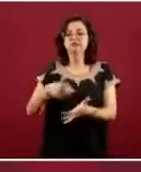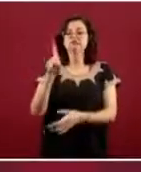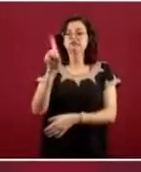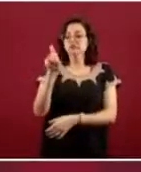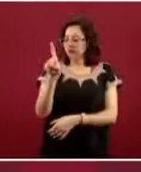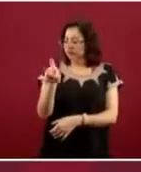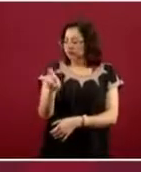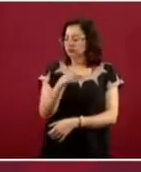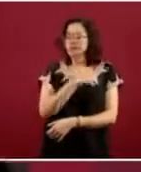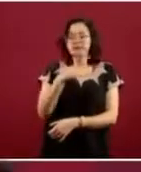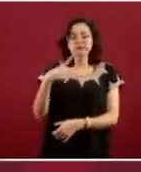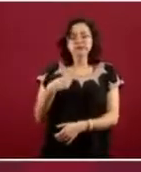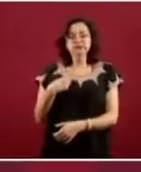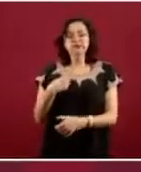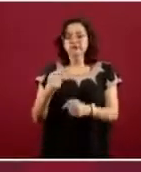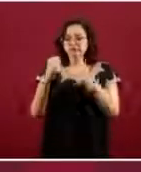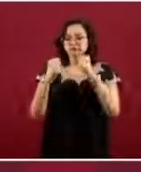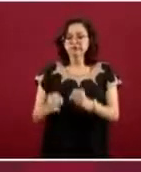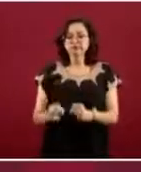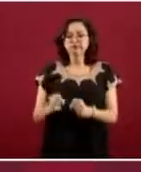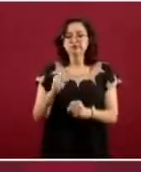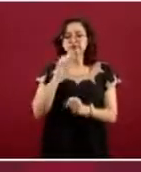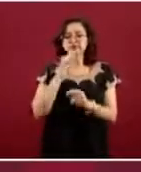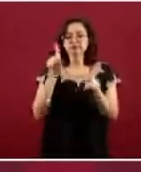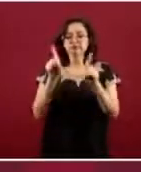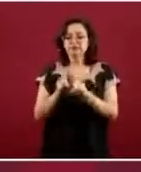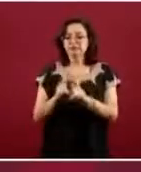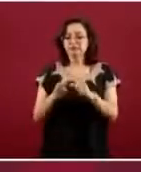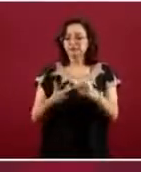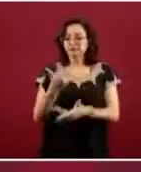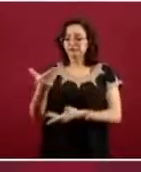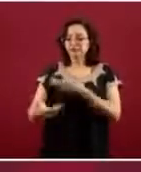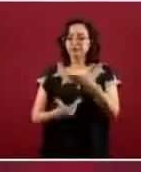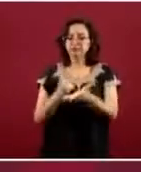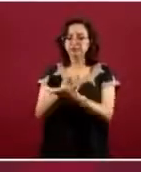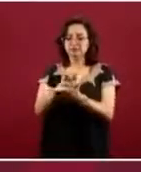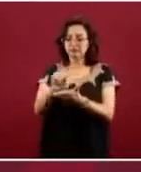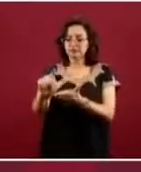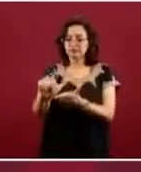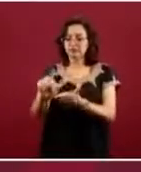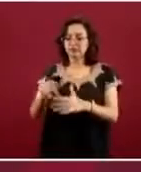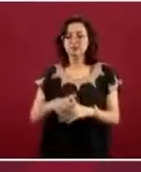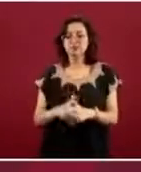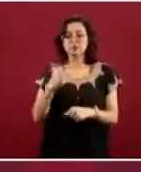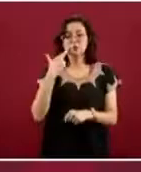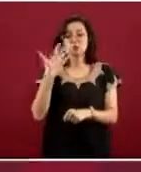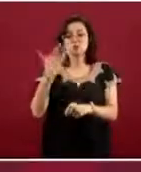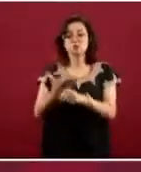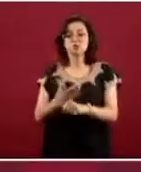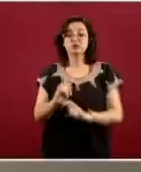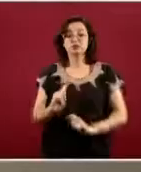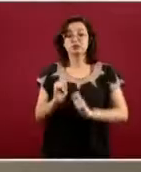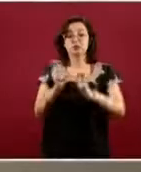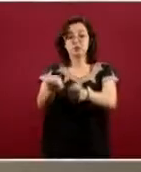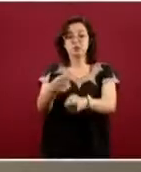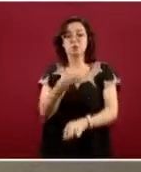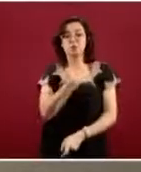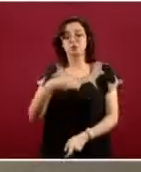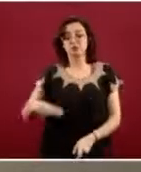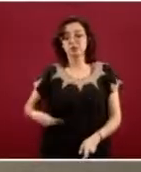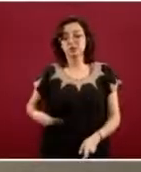agua potable y servicios necesarios para la higiene pública, como una responsabilidad municipal.